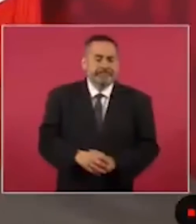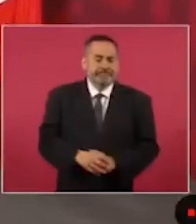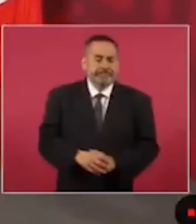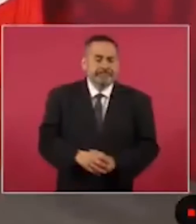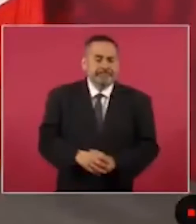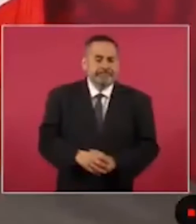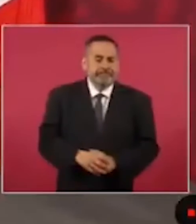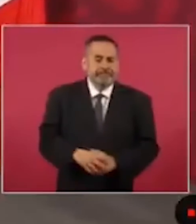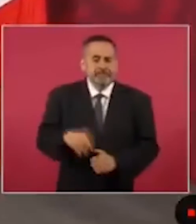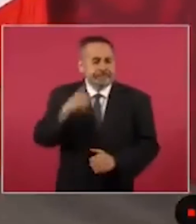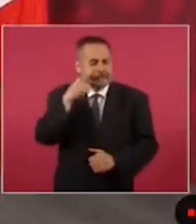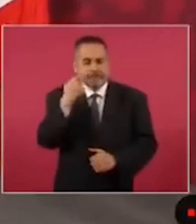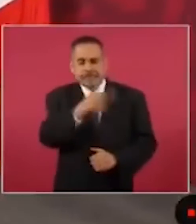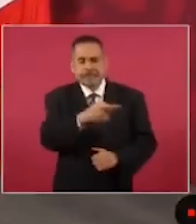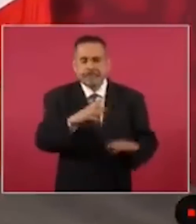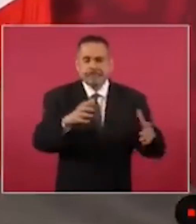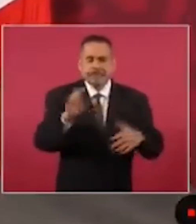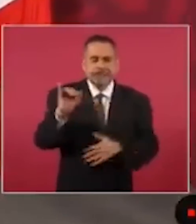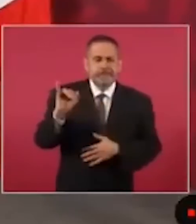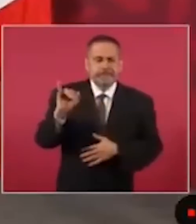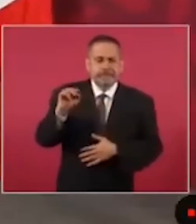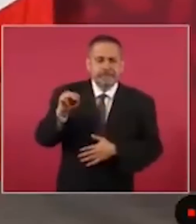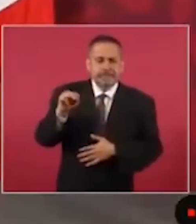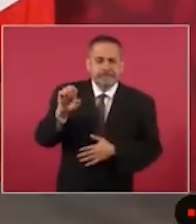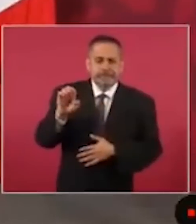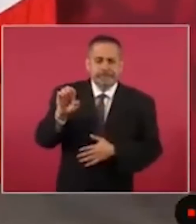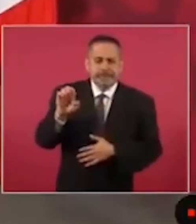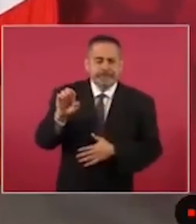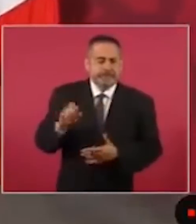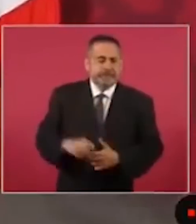miren lo que hizo el INE